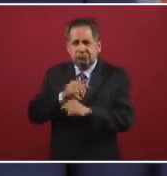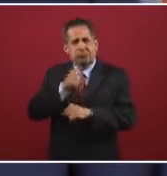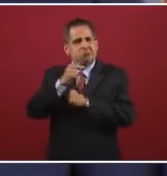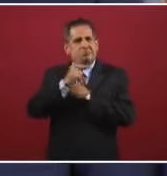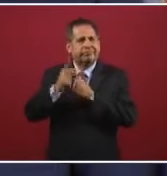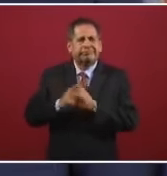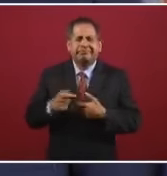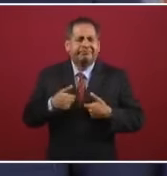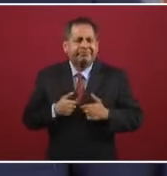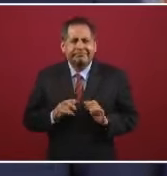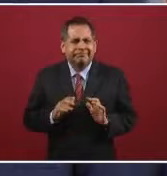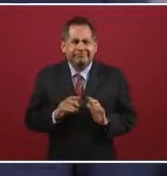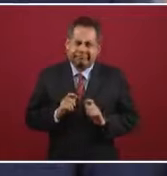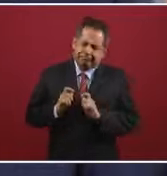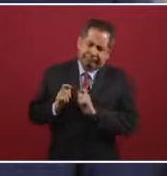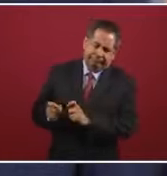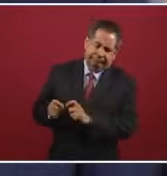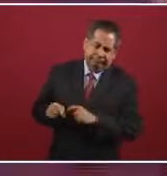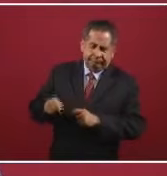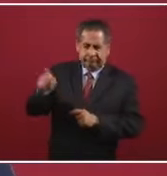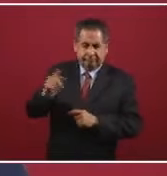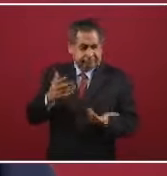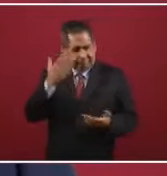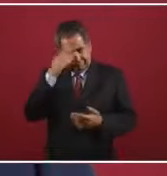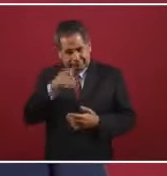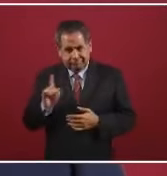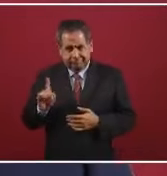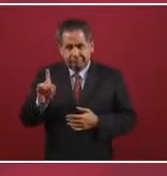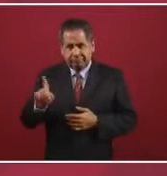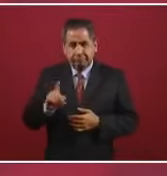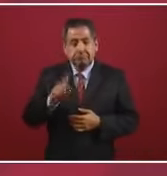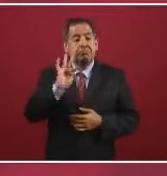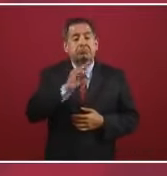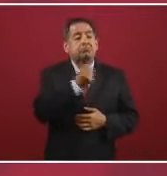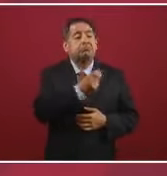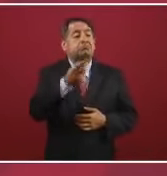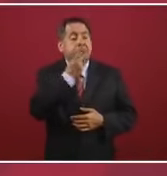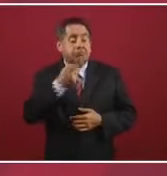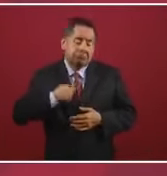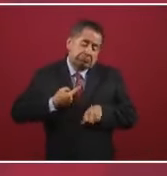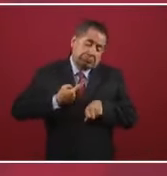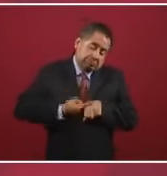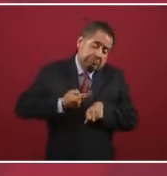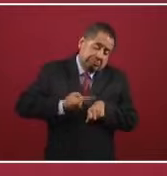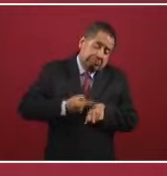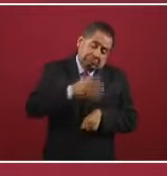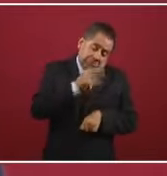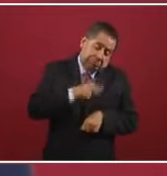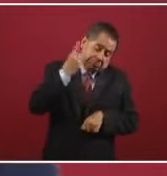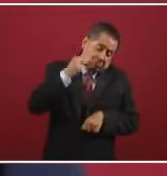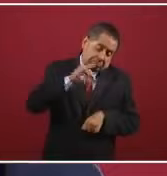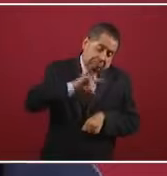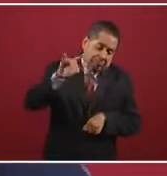países. Además, ya ven lo que dicen, que como estoy enfermito, no